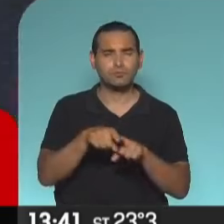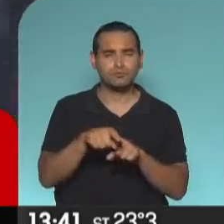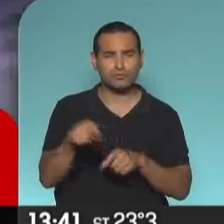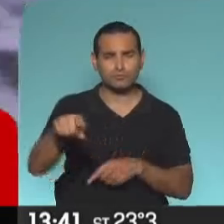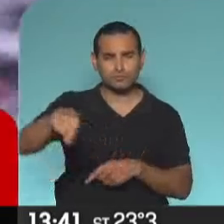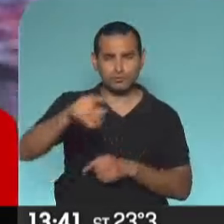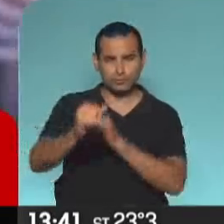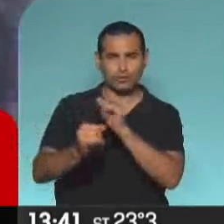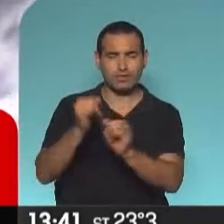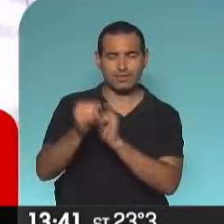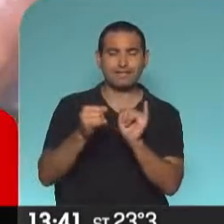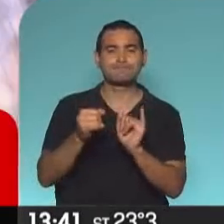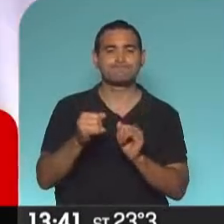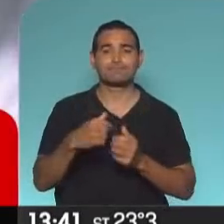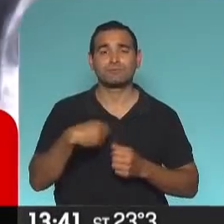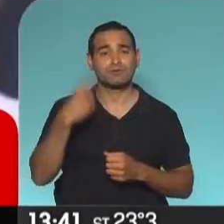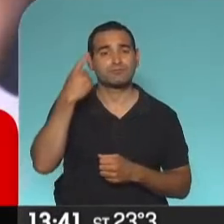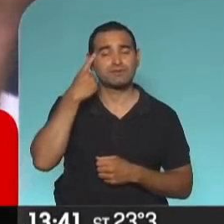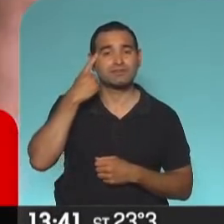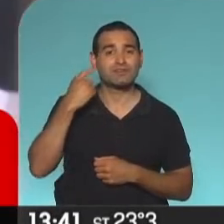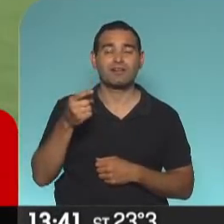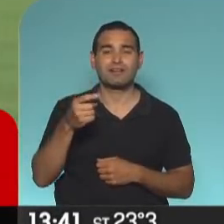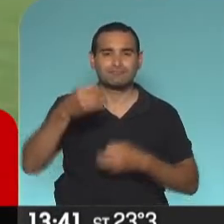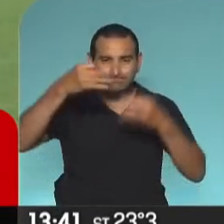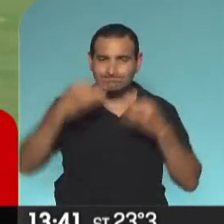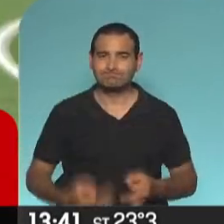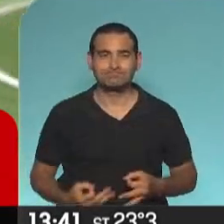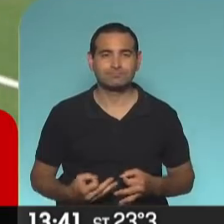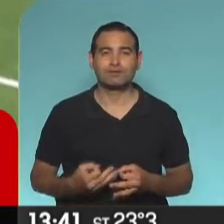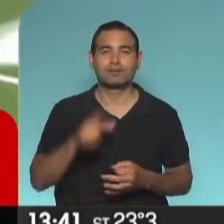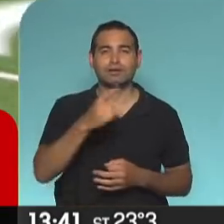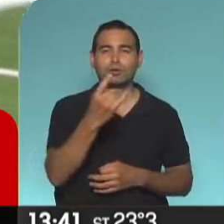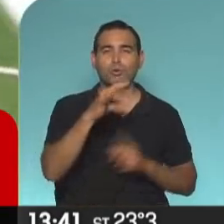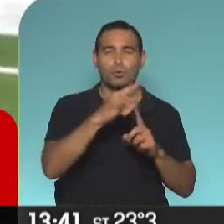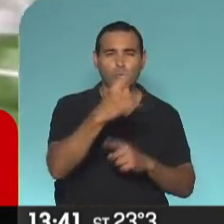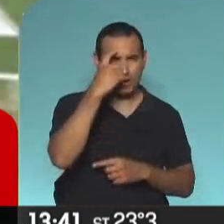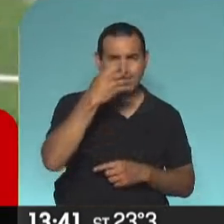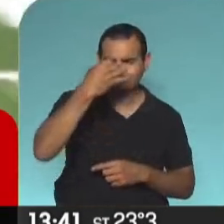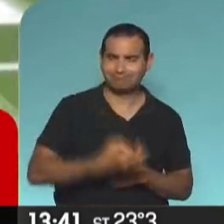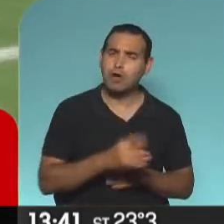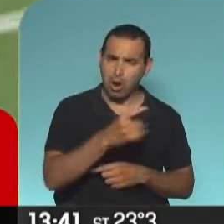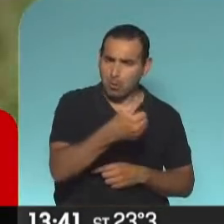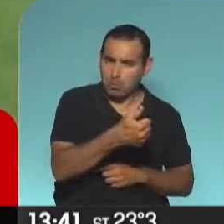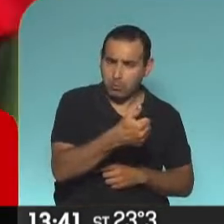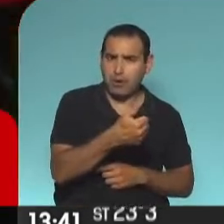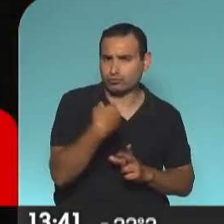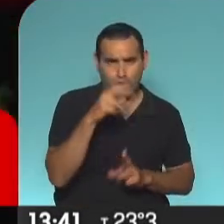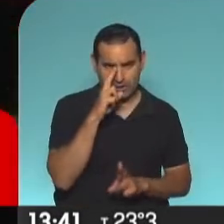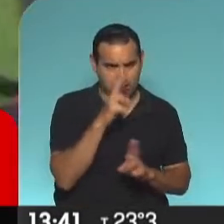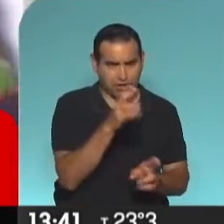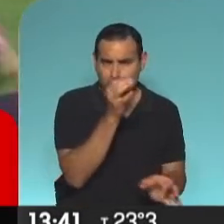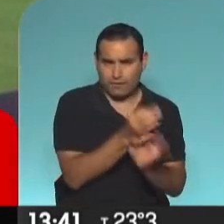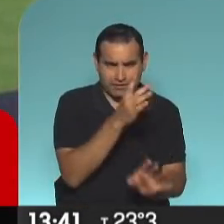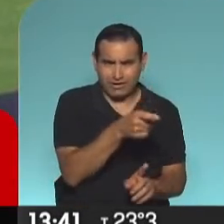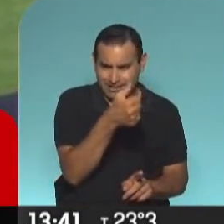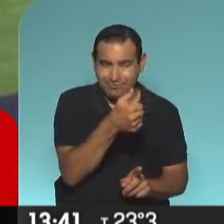un rato. Creo que el más coherente de todo no fue Luque, más allá del respeto como